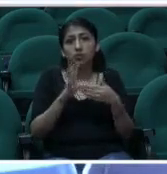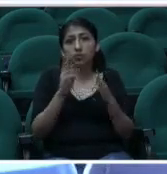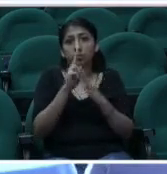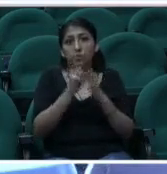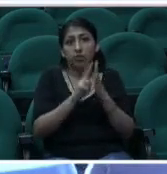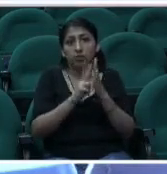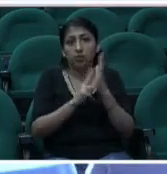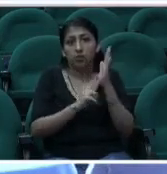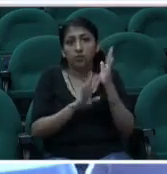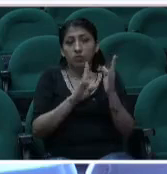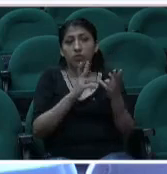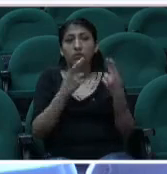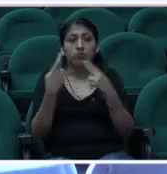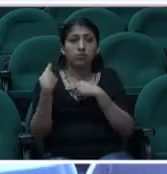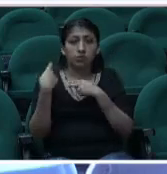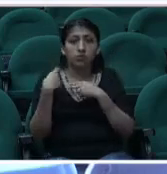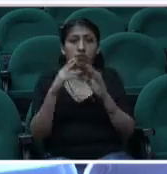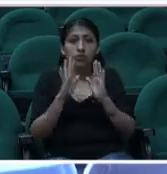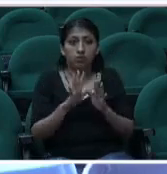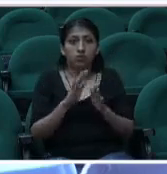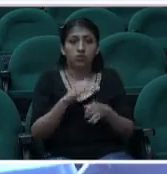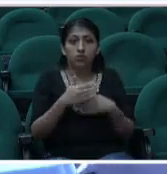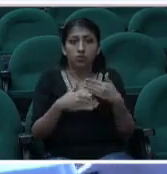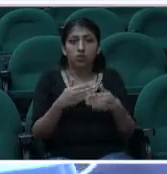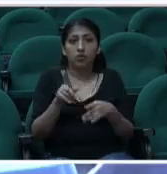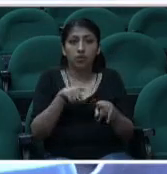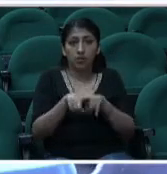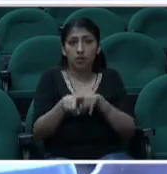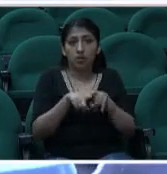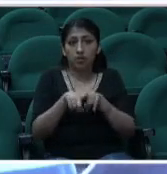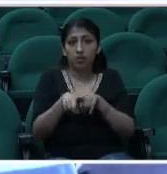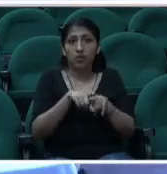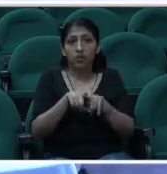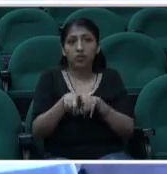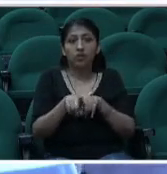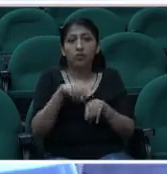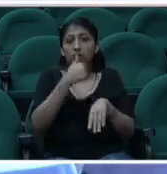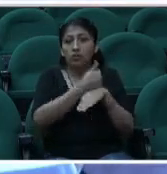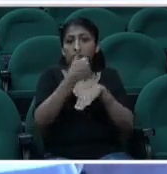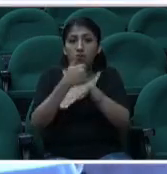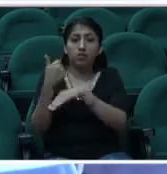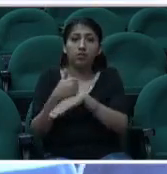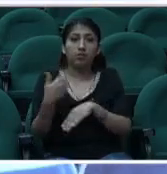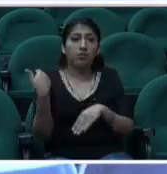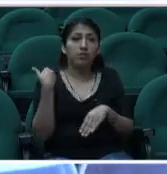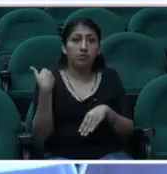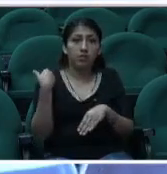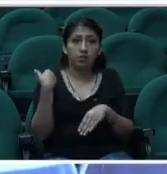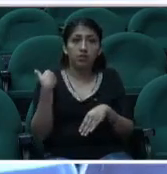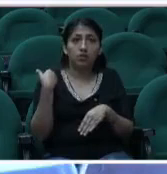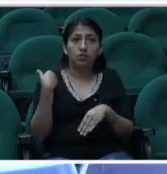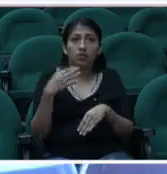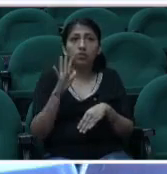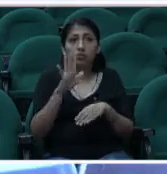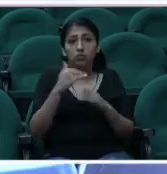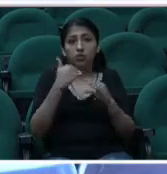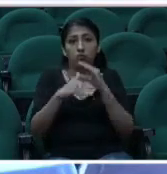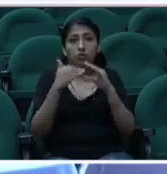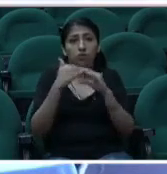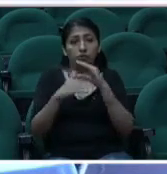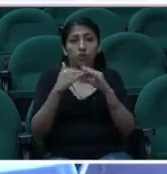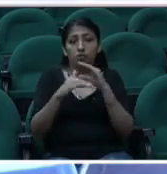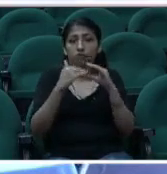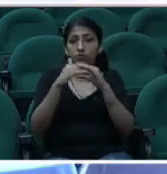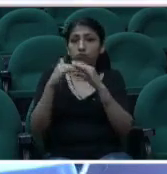dado lectura lo que corresponde parece parece desarrollo del debate los señores candidatos detenidos como lo hemos dicho en sus correos y de